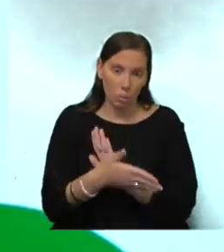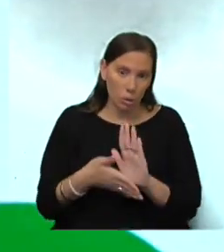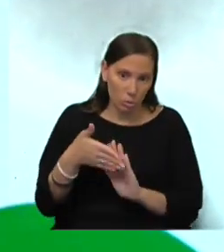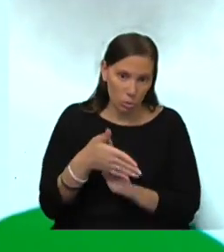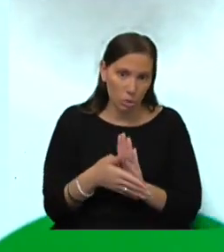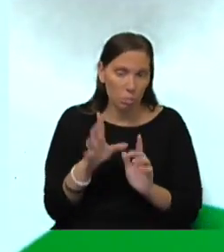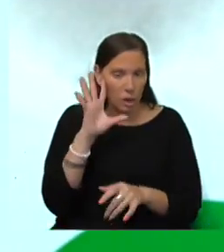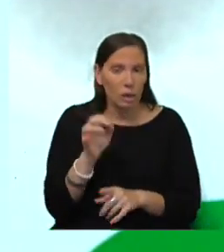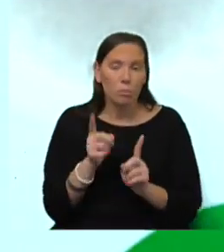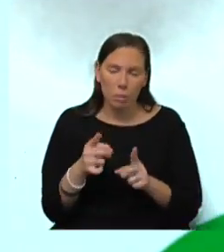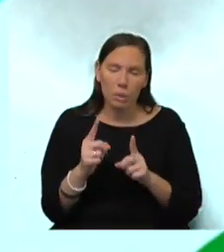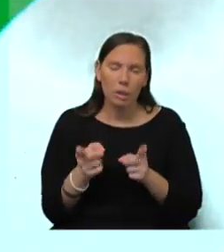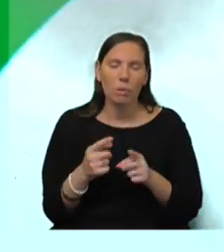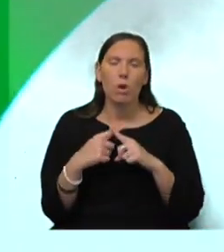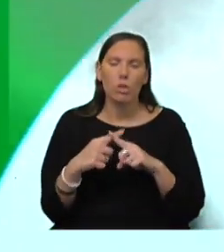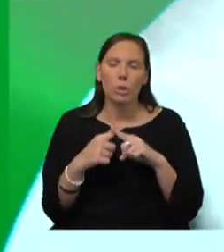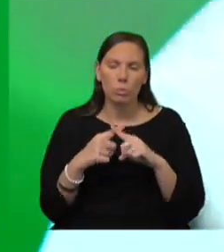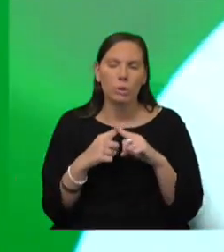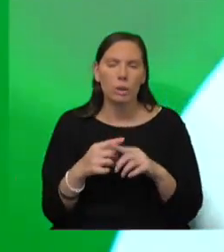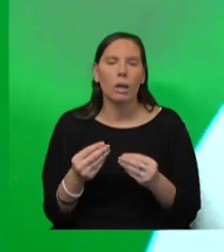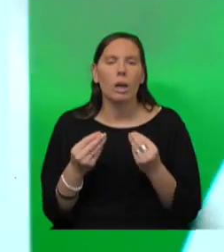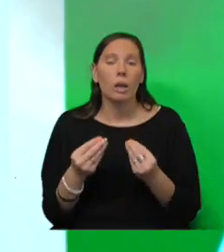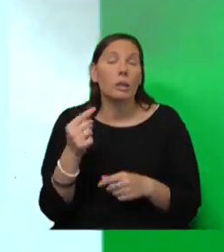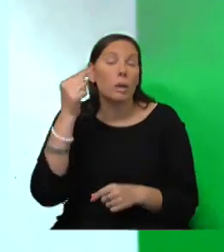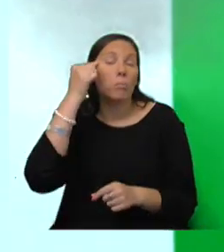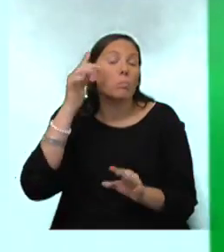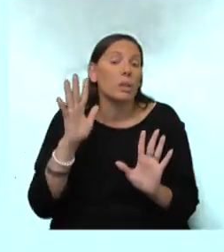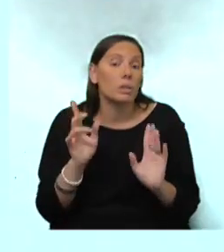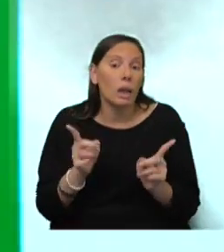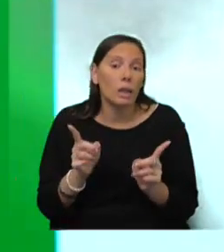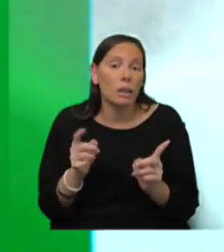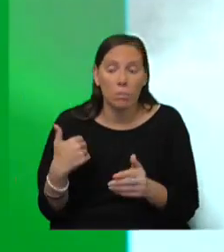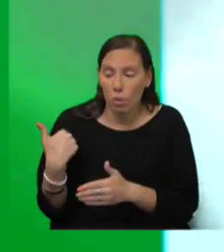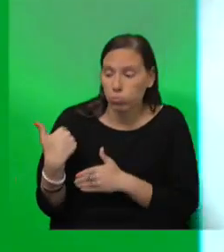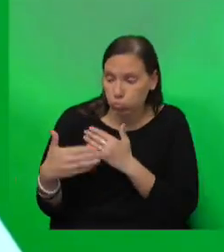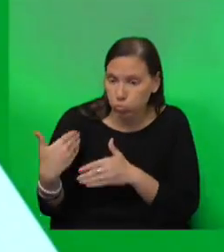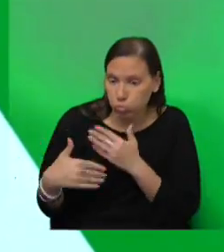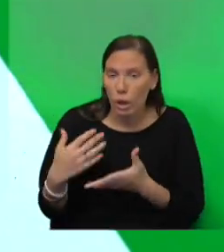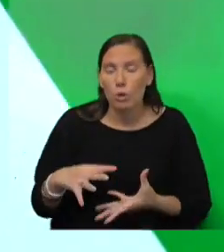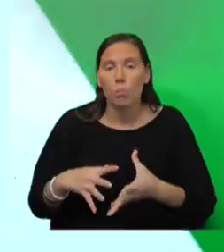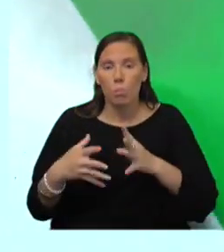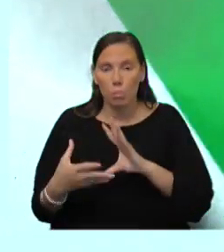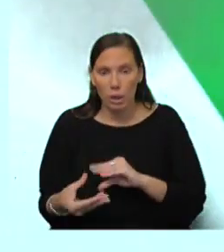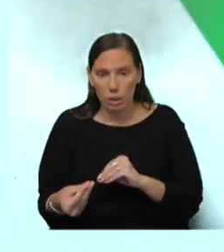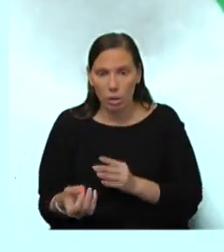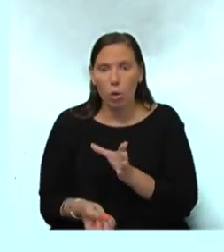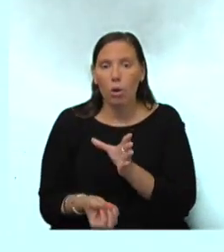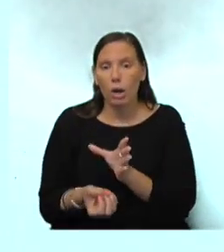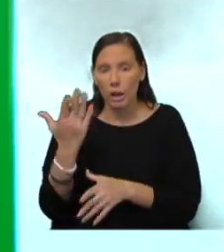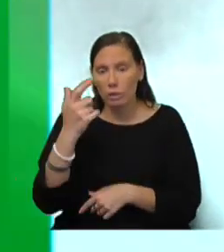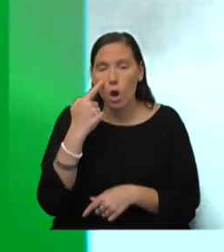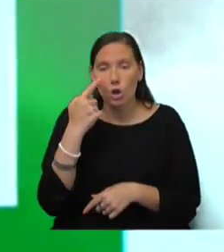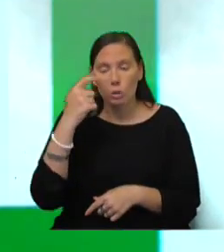también hay que discutir sobre qué se piensa que debe ser la conducción y el modelo de aplicación y generación de conocimiento